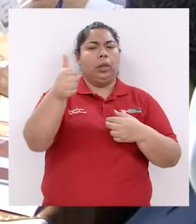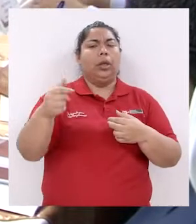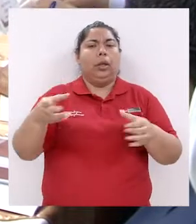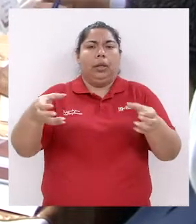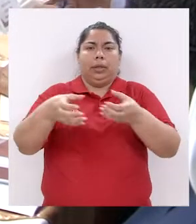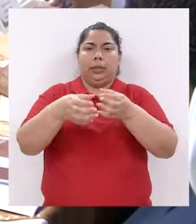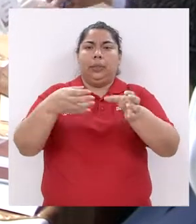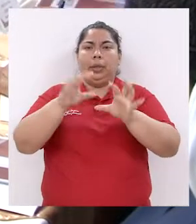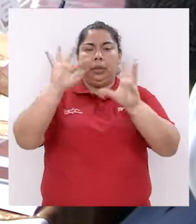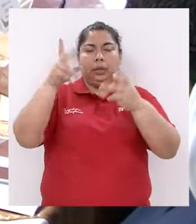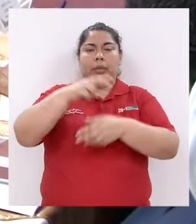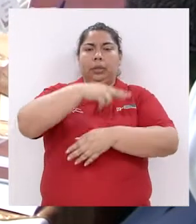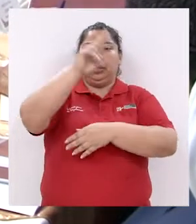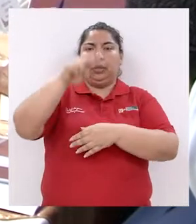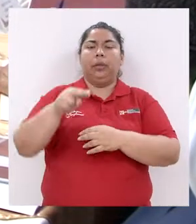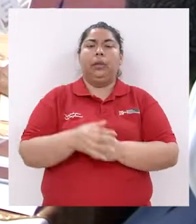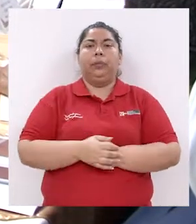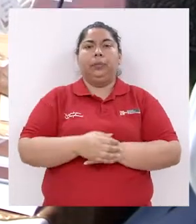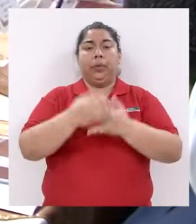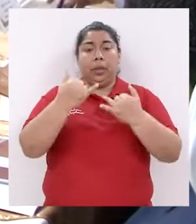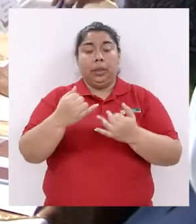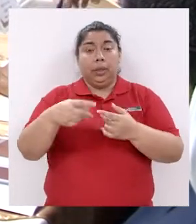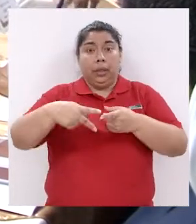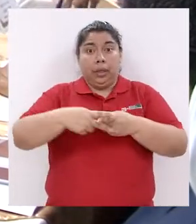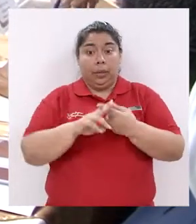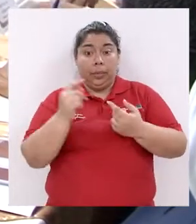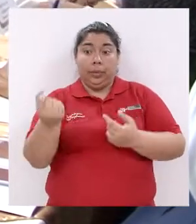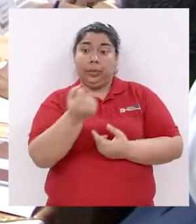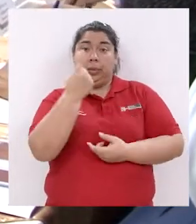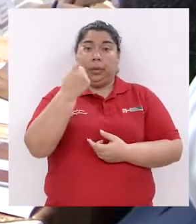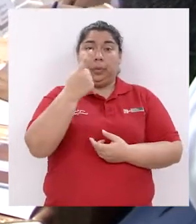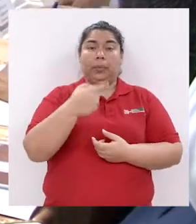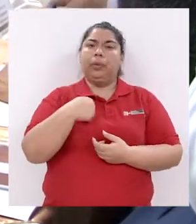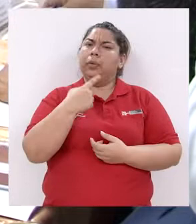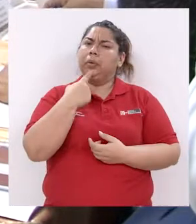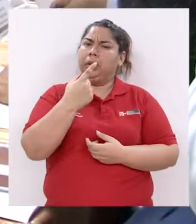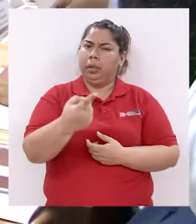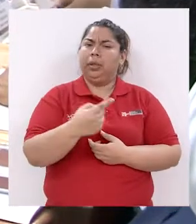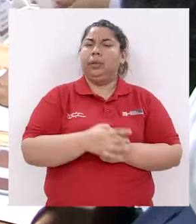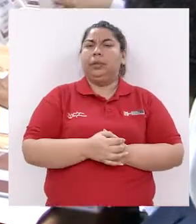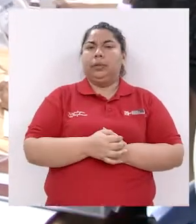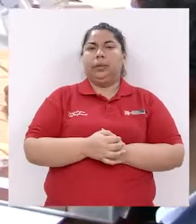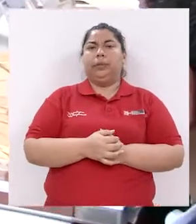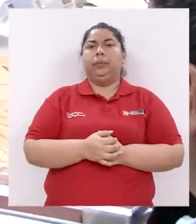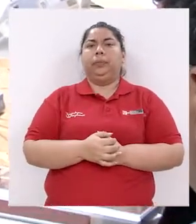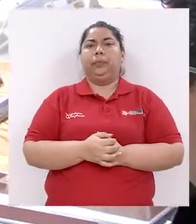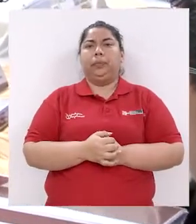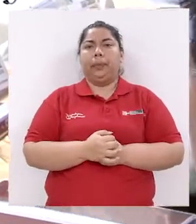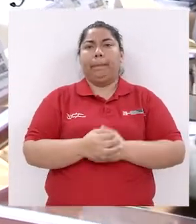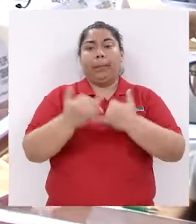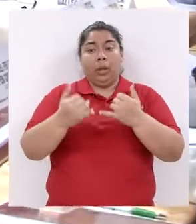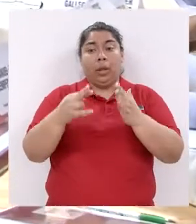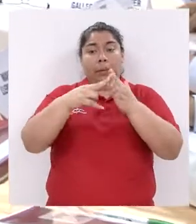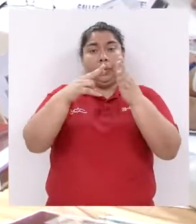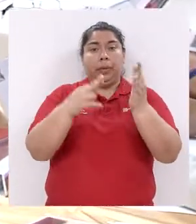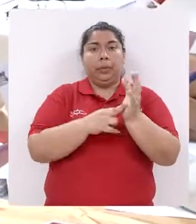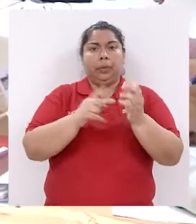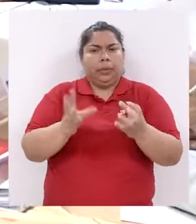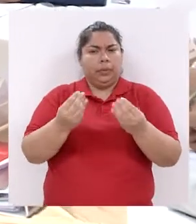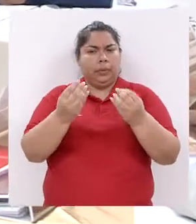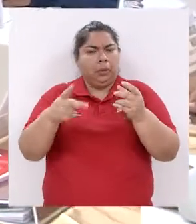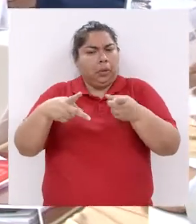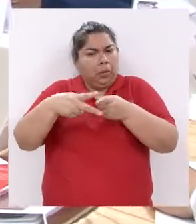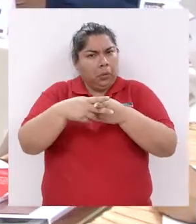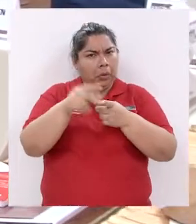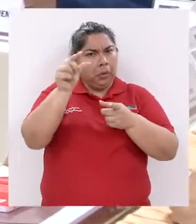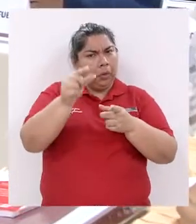Asamblea Nacional de Gobiernos Regionales. Esa es la introducción que quería hacerles. El programa de hoy es